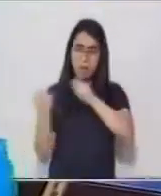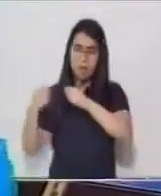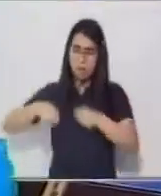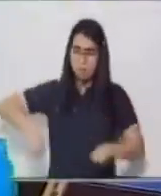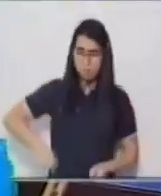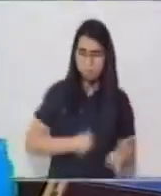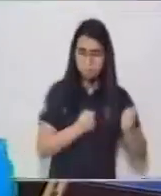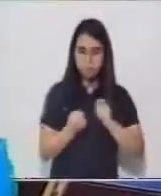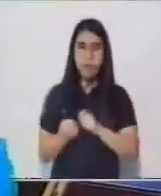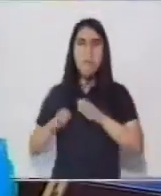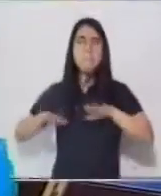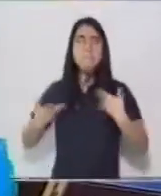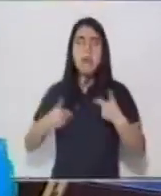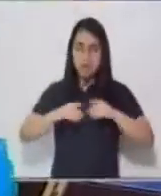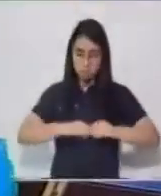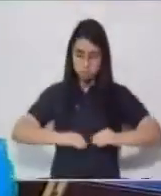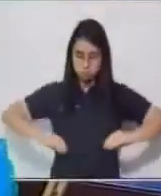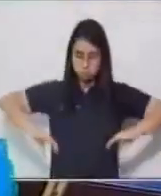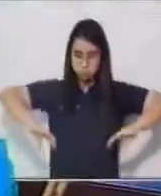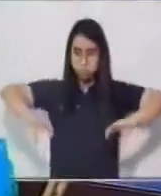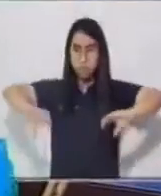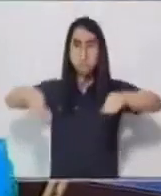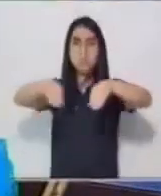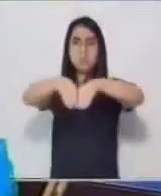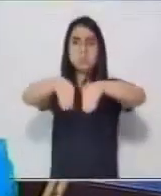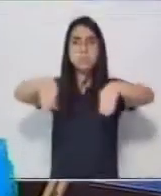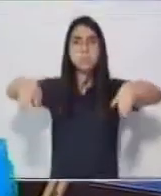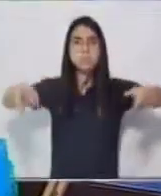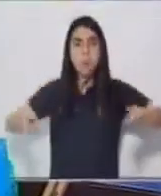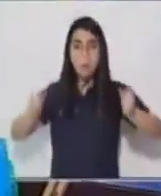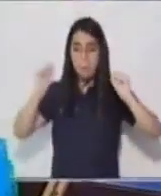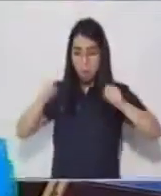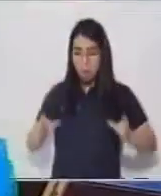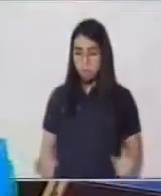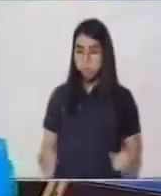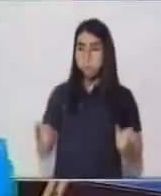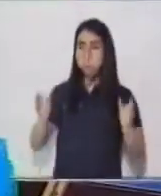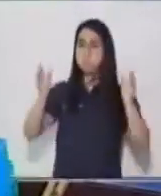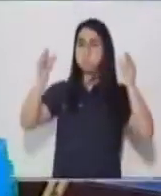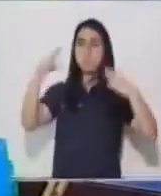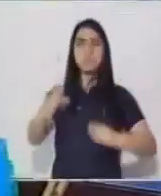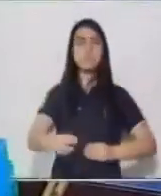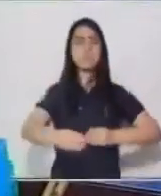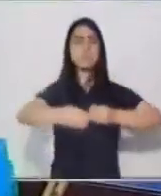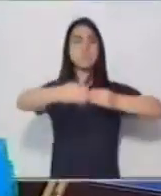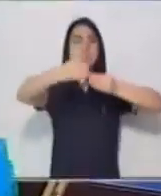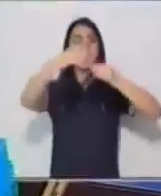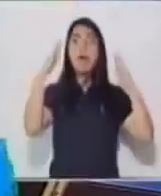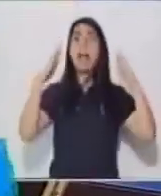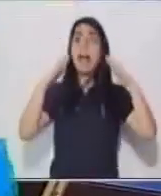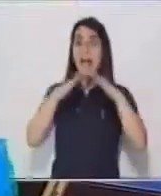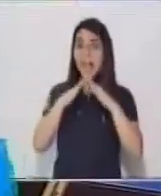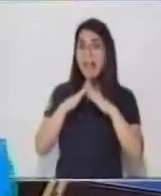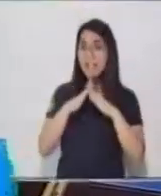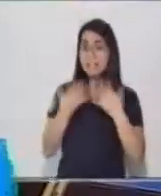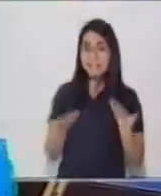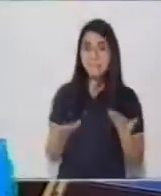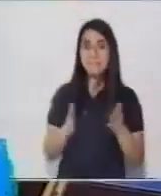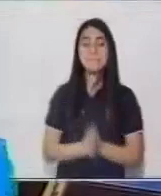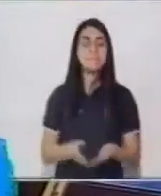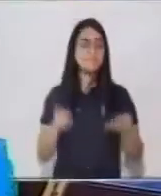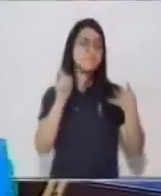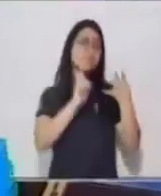paso. Bueno, ya dentro de la construcción de la casa está la instrucción de cómo preparar